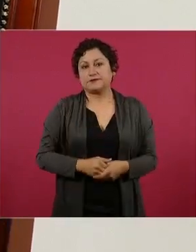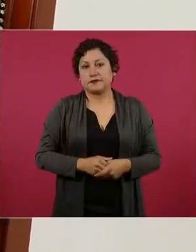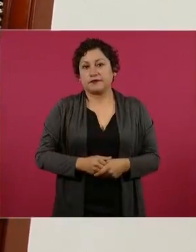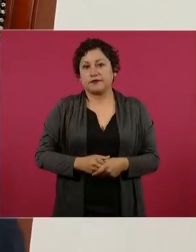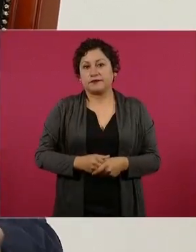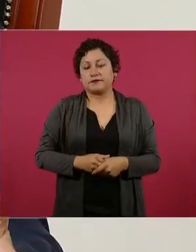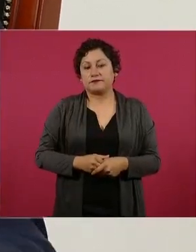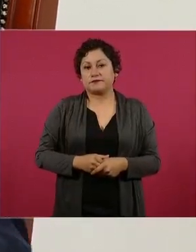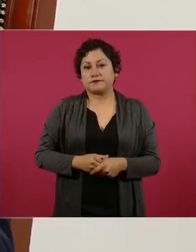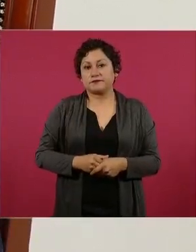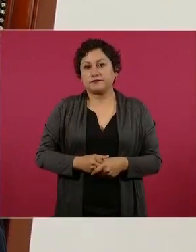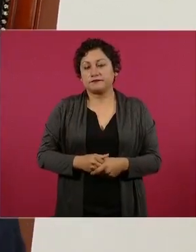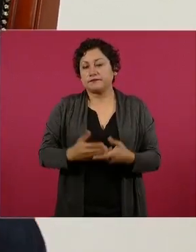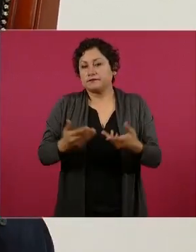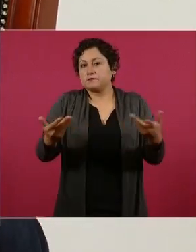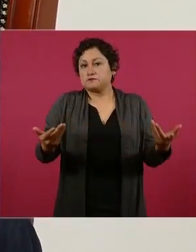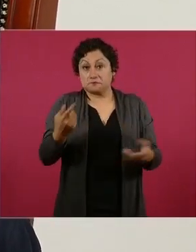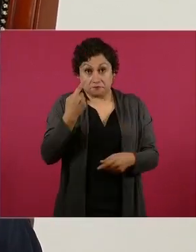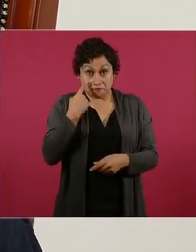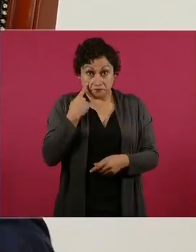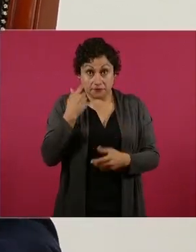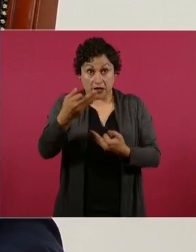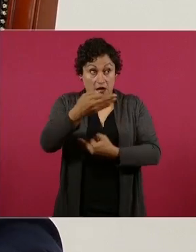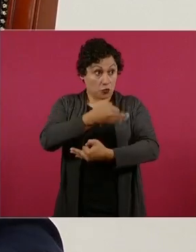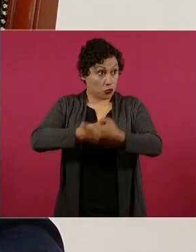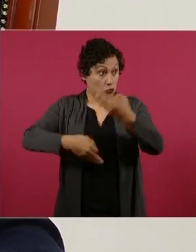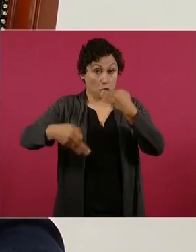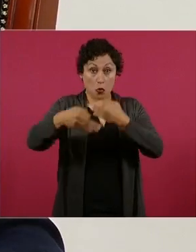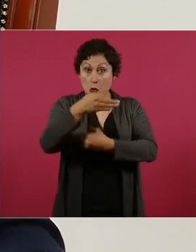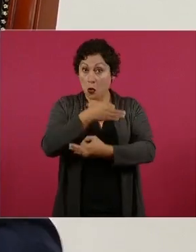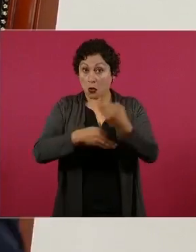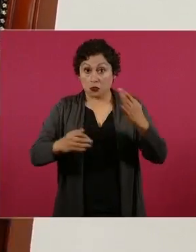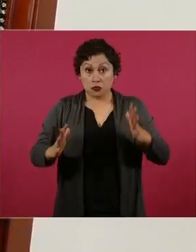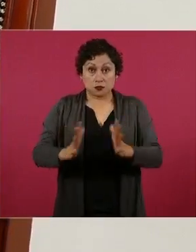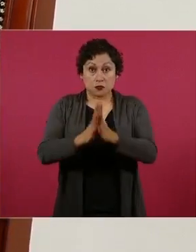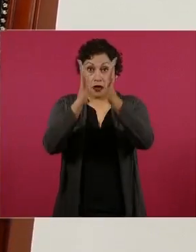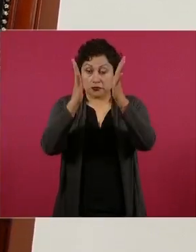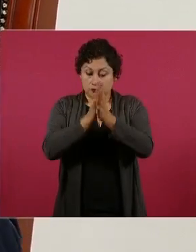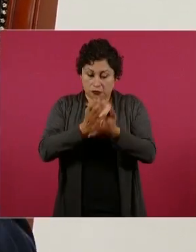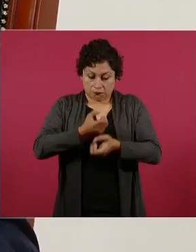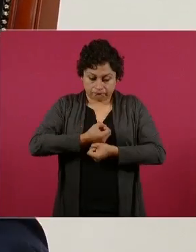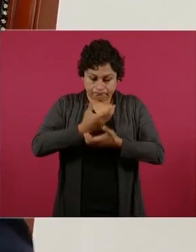todos tenemos que contribuir y